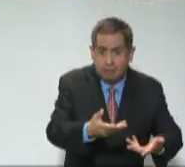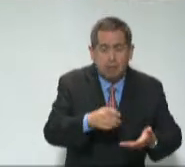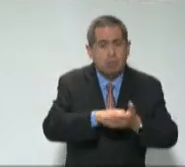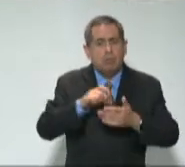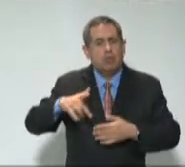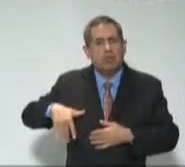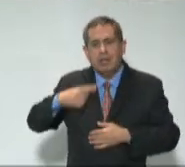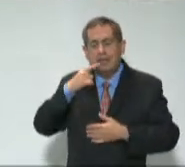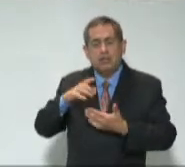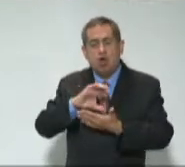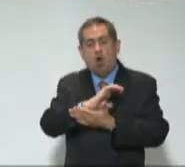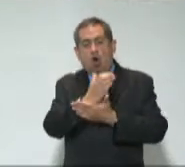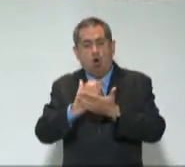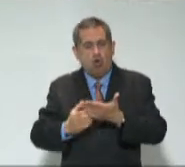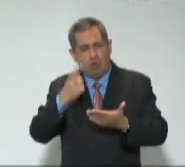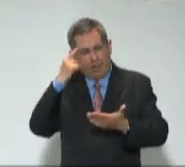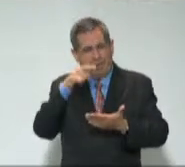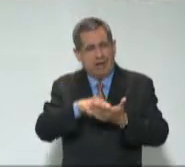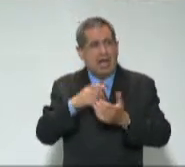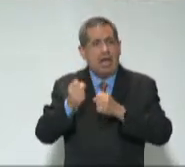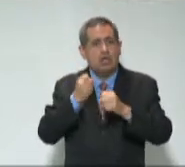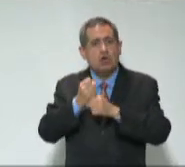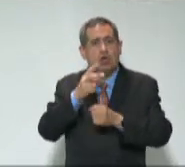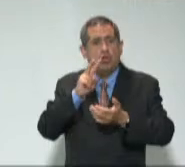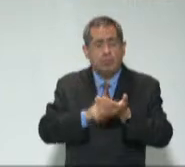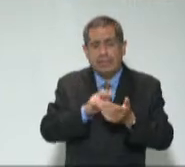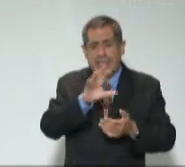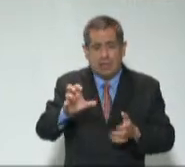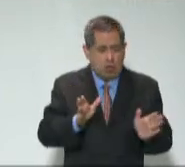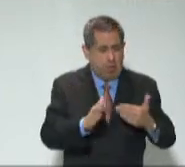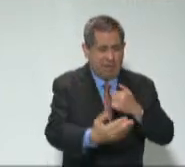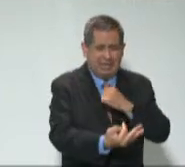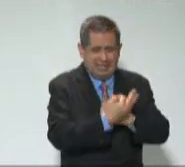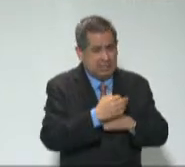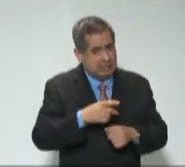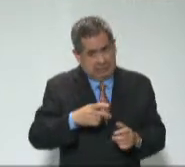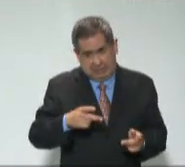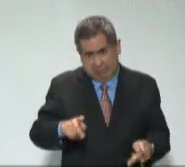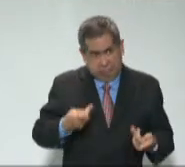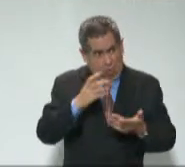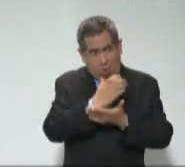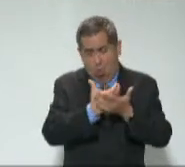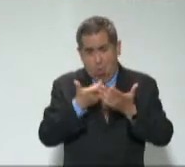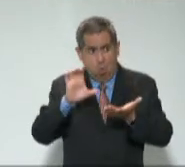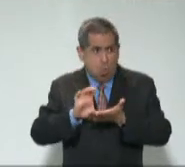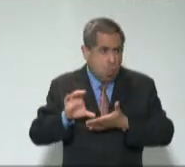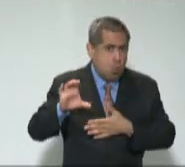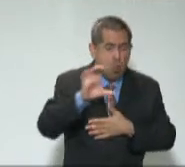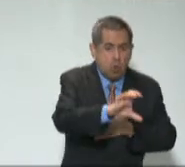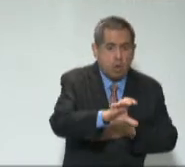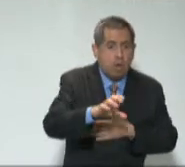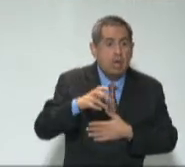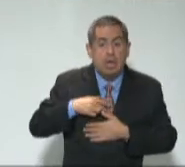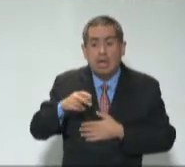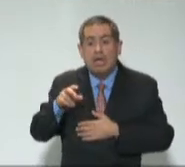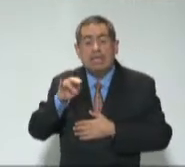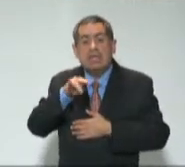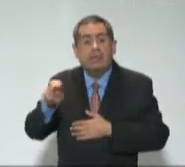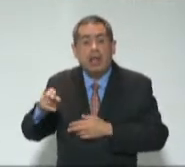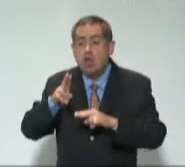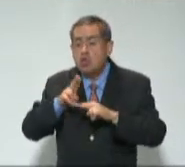mencionaba un contrato este de levanting de 2500 ventiladores un contrato gigantesco del cual el seguro social nunca erogó un solo